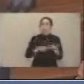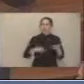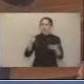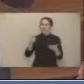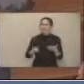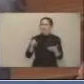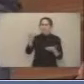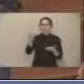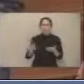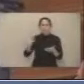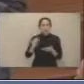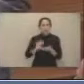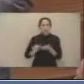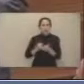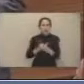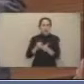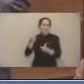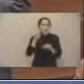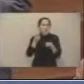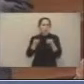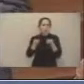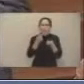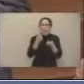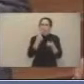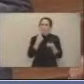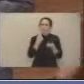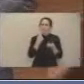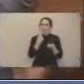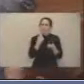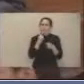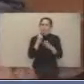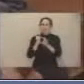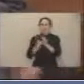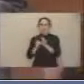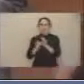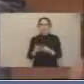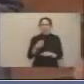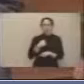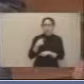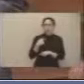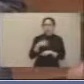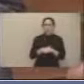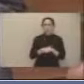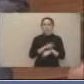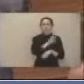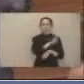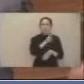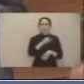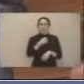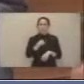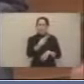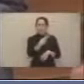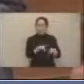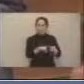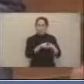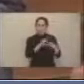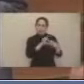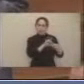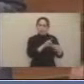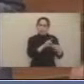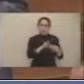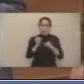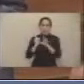usted o a su secretario a su coordinador que éramos dos Bose adores abrazados Oiga dos bador abrazados Y entonces en extremadura pero